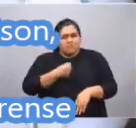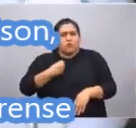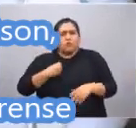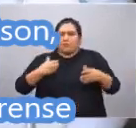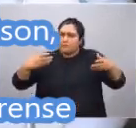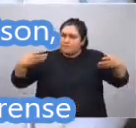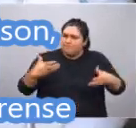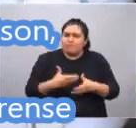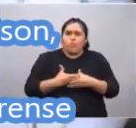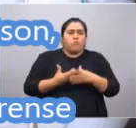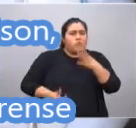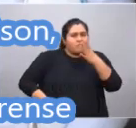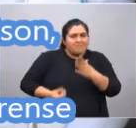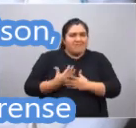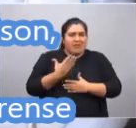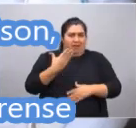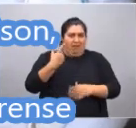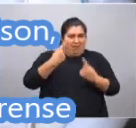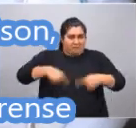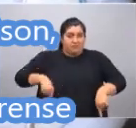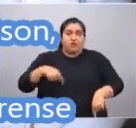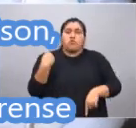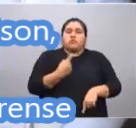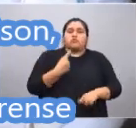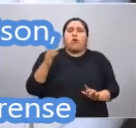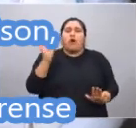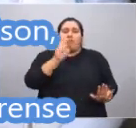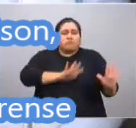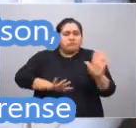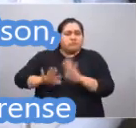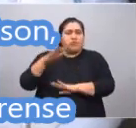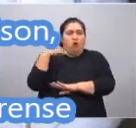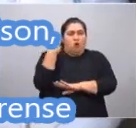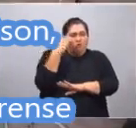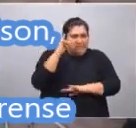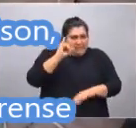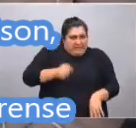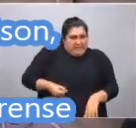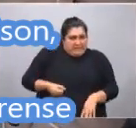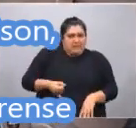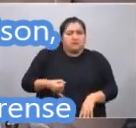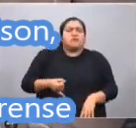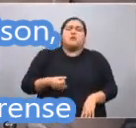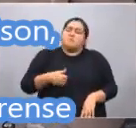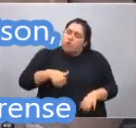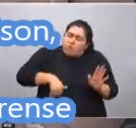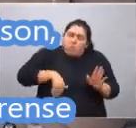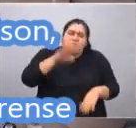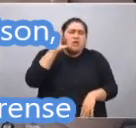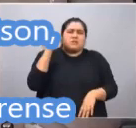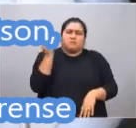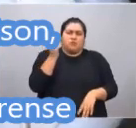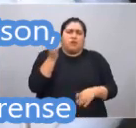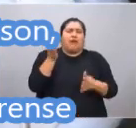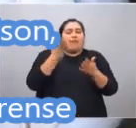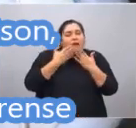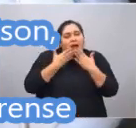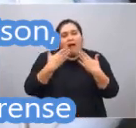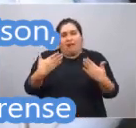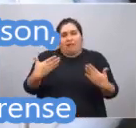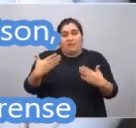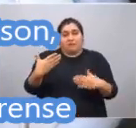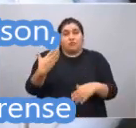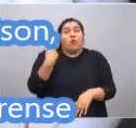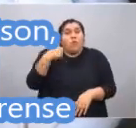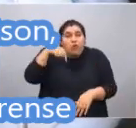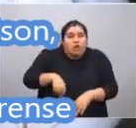colectivamente. Es un acto de organización, pero sobre todo les agradezco porque este es